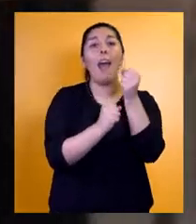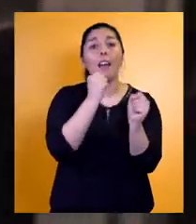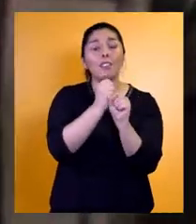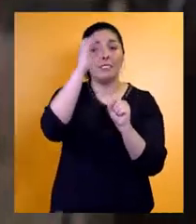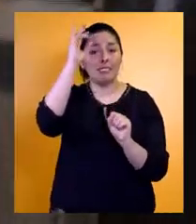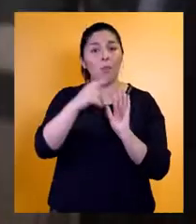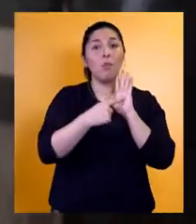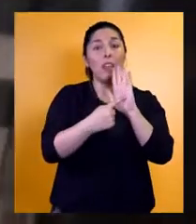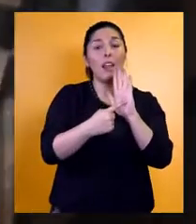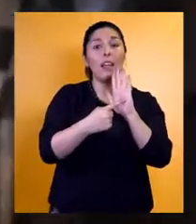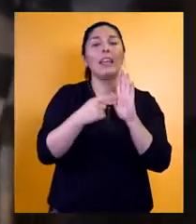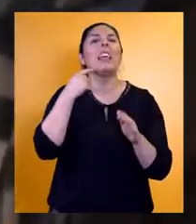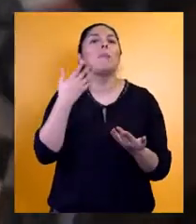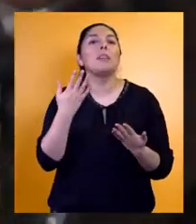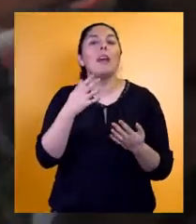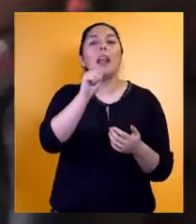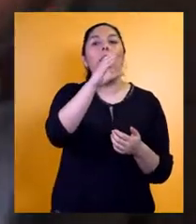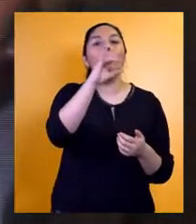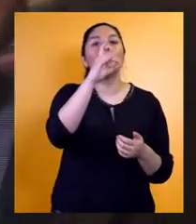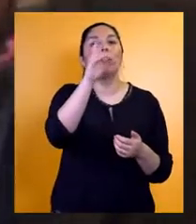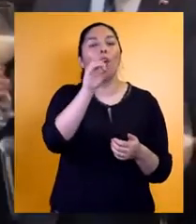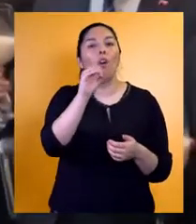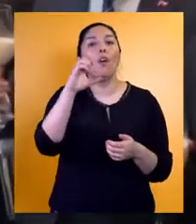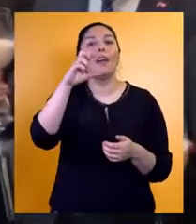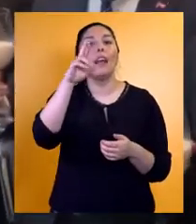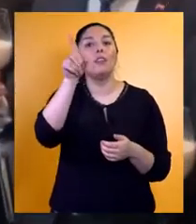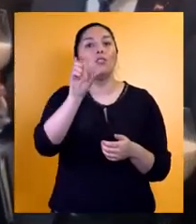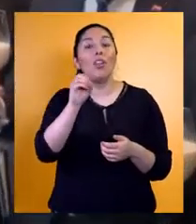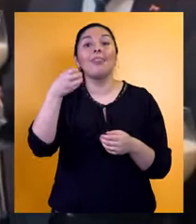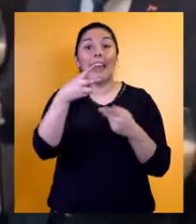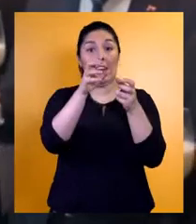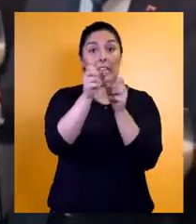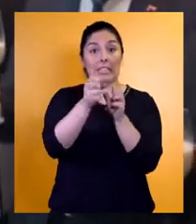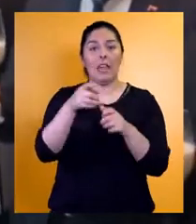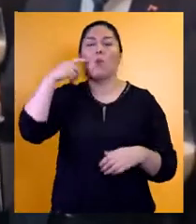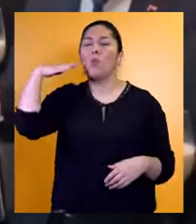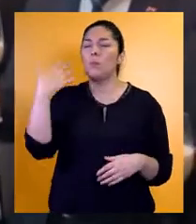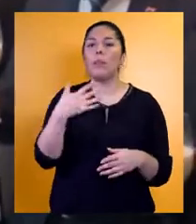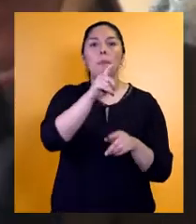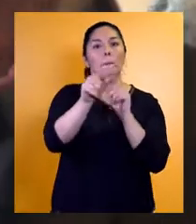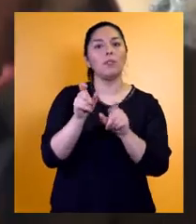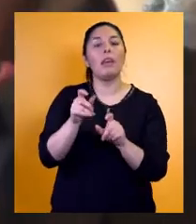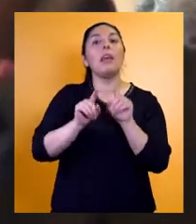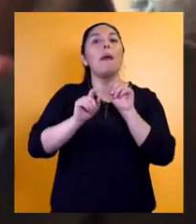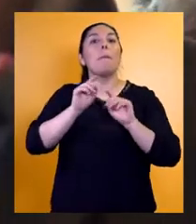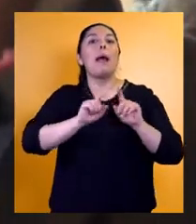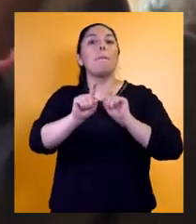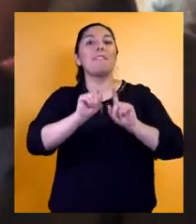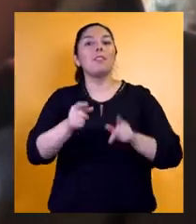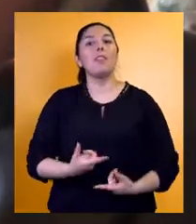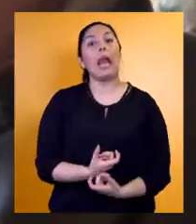durante años se ha demostrado que el ácido graso de la leche tiene una importante función biológica, entre ellos la prevención de